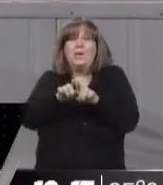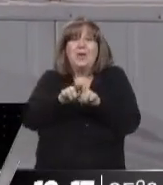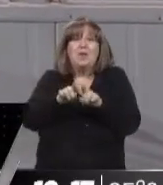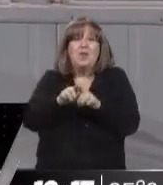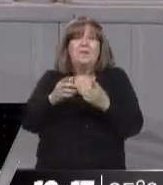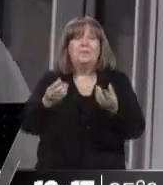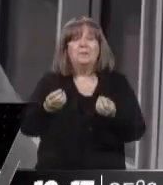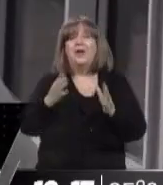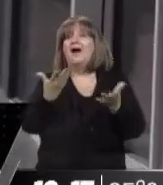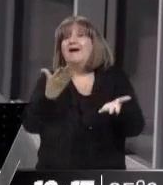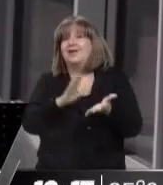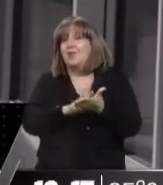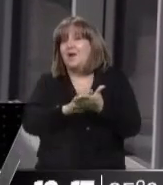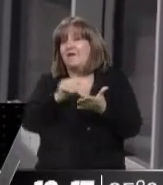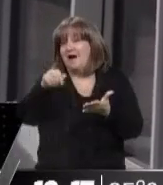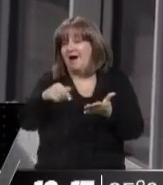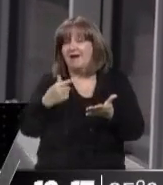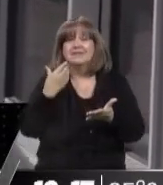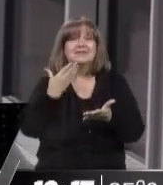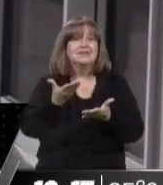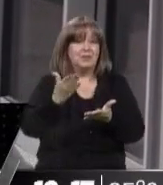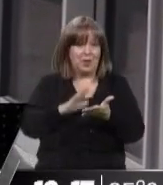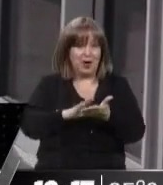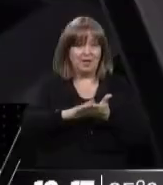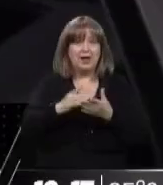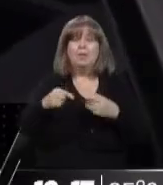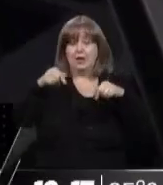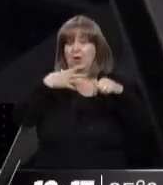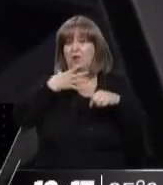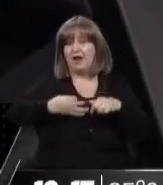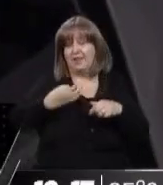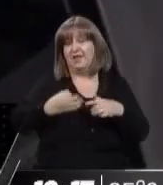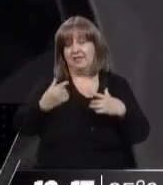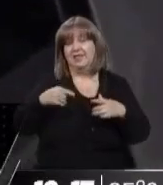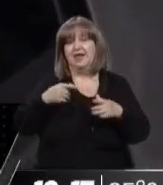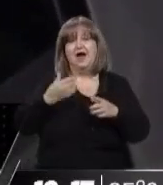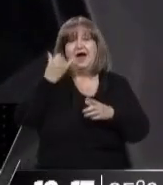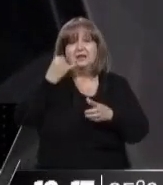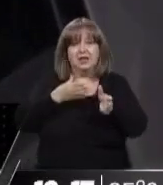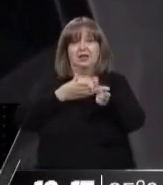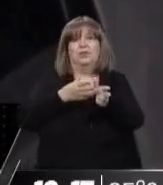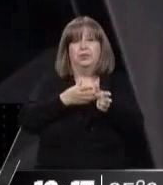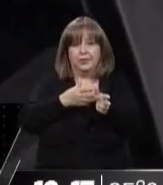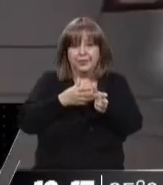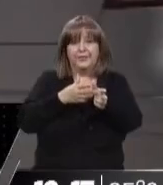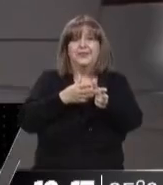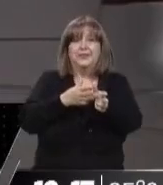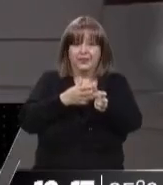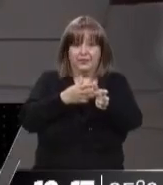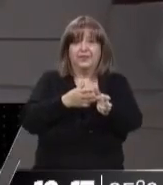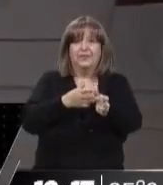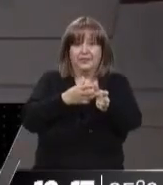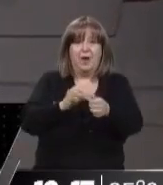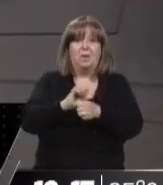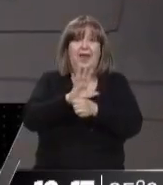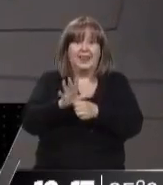pandemia. La verdad es que se ha simplificado mucho los trámites. Ya no era como estábamos desde los meses